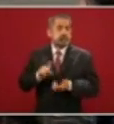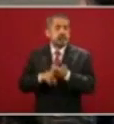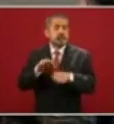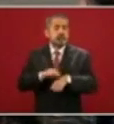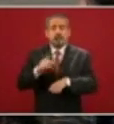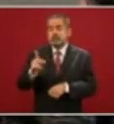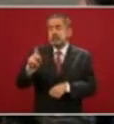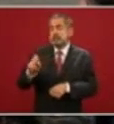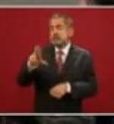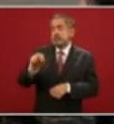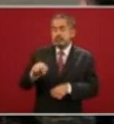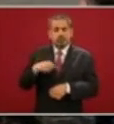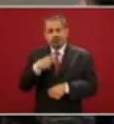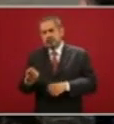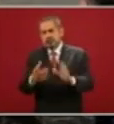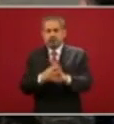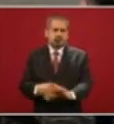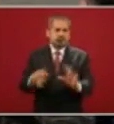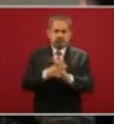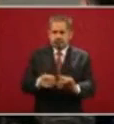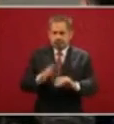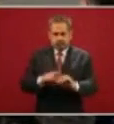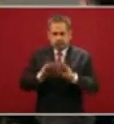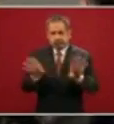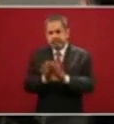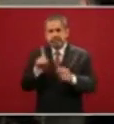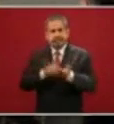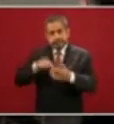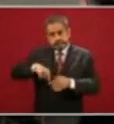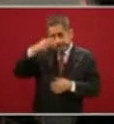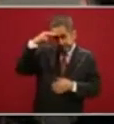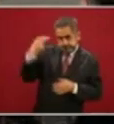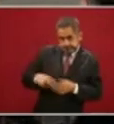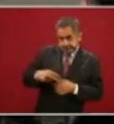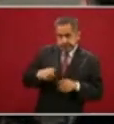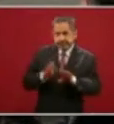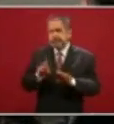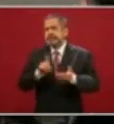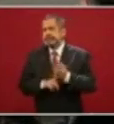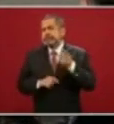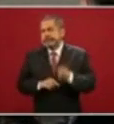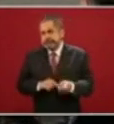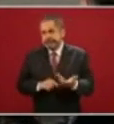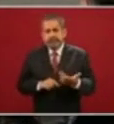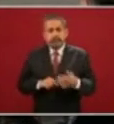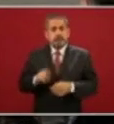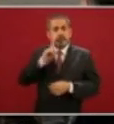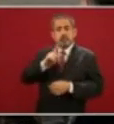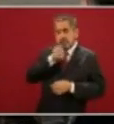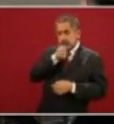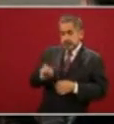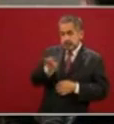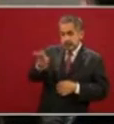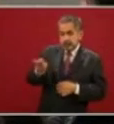Ghebreyesus, explicaba de manera específica también para México a la pregunta dirigida de una periodista que